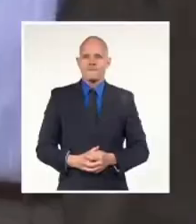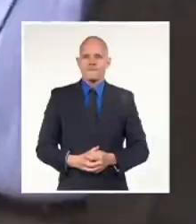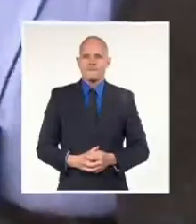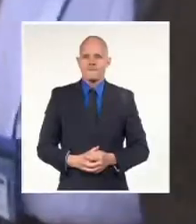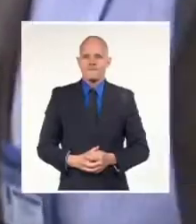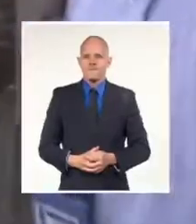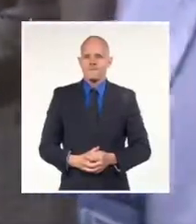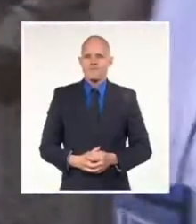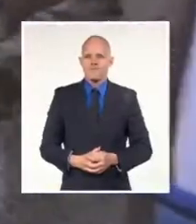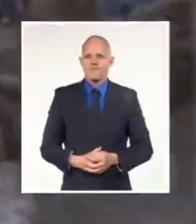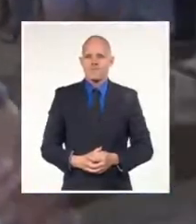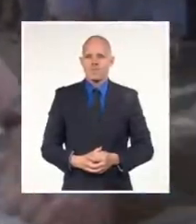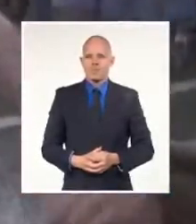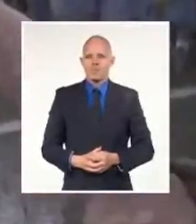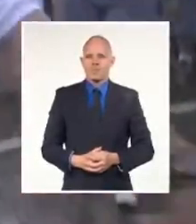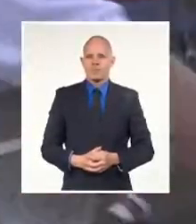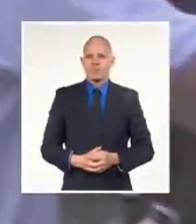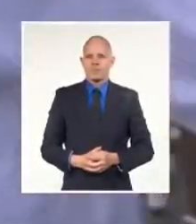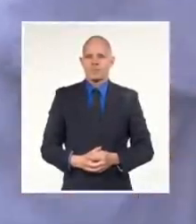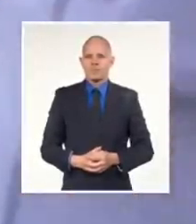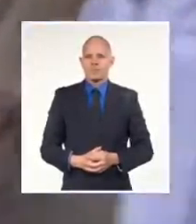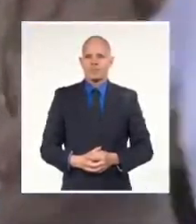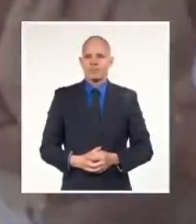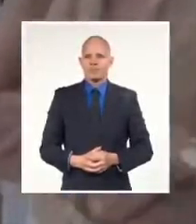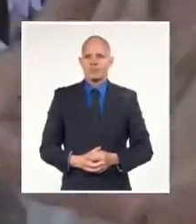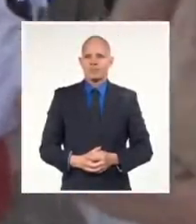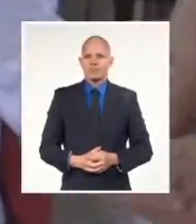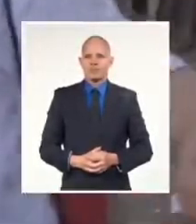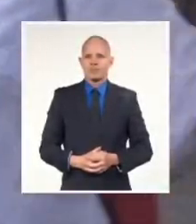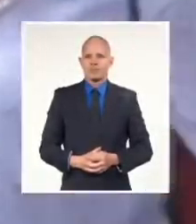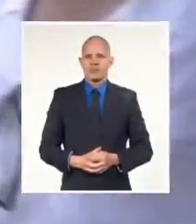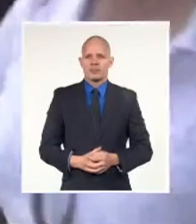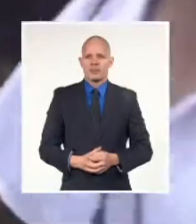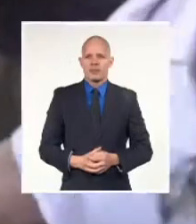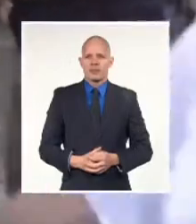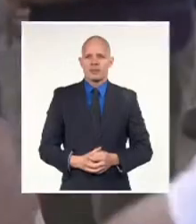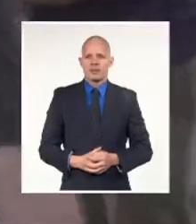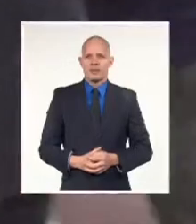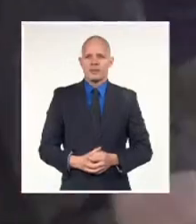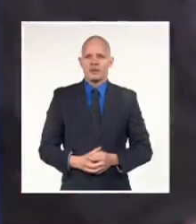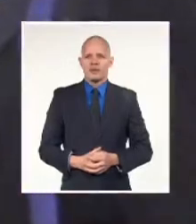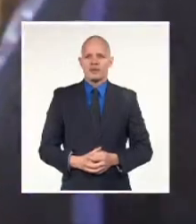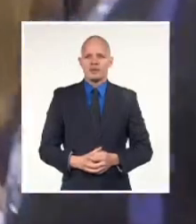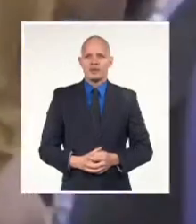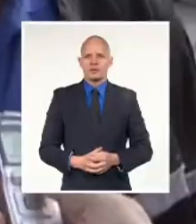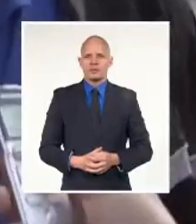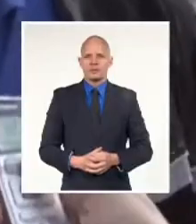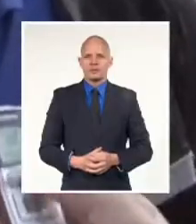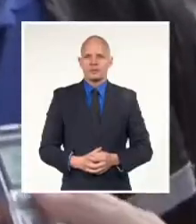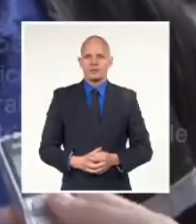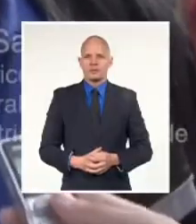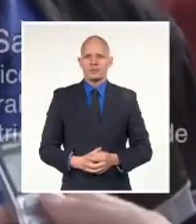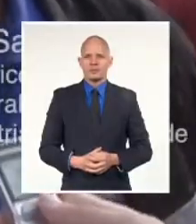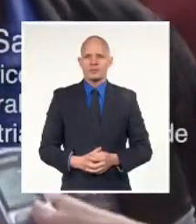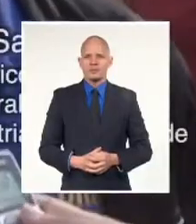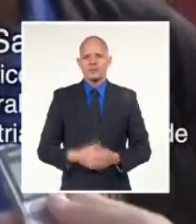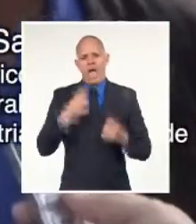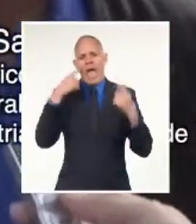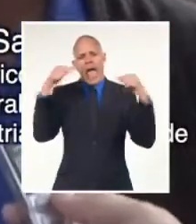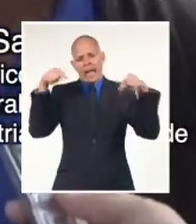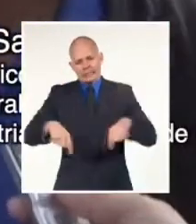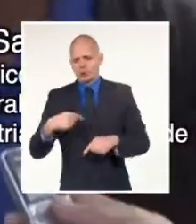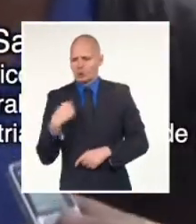¡Vamos! ¡No rompan el cordón! aquí cada uno de nosotros, desde los